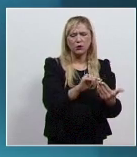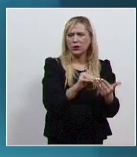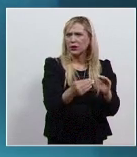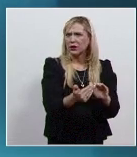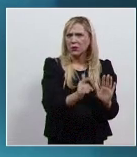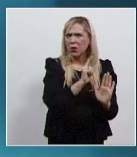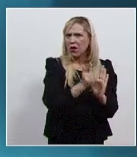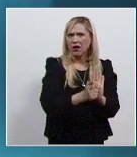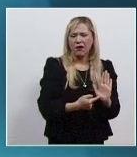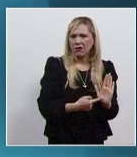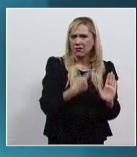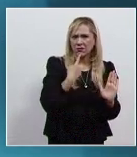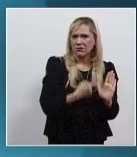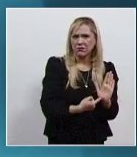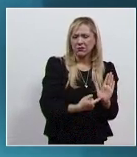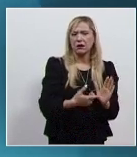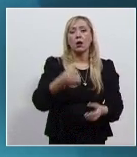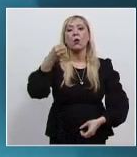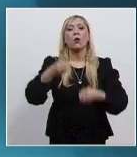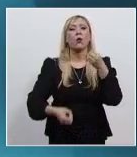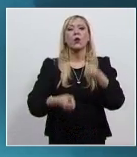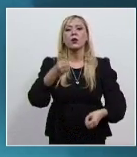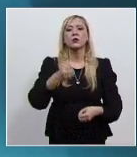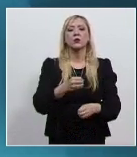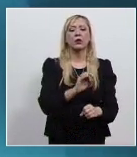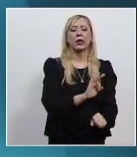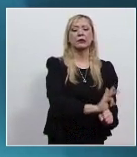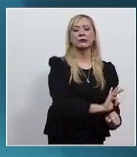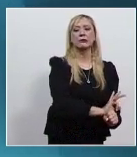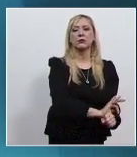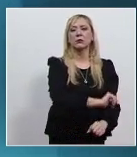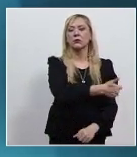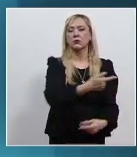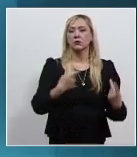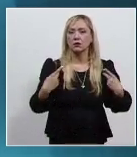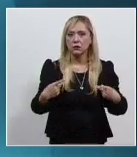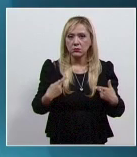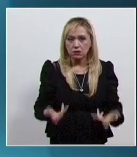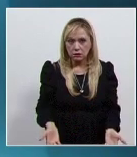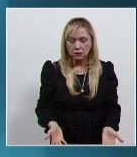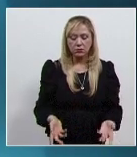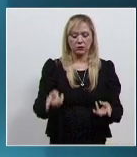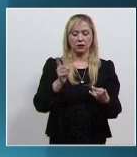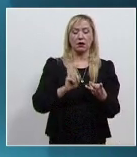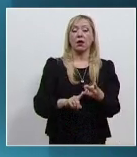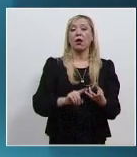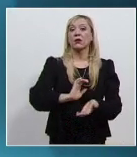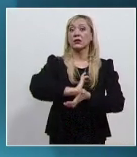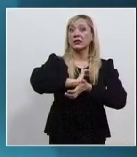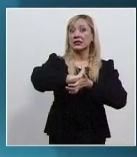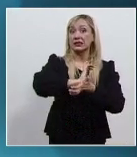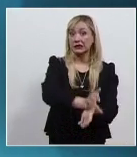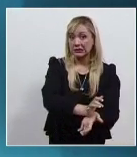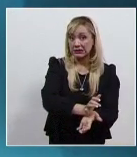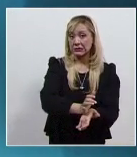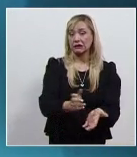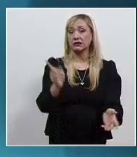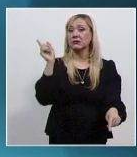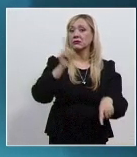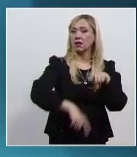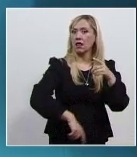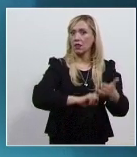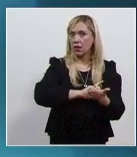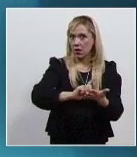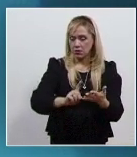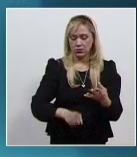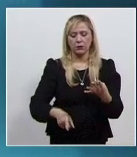que no fue imparcial, que se dé por el ejercicio de un derecho o por factores de discriminación. También